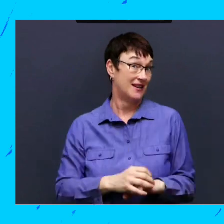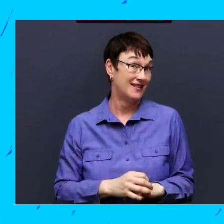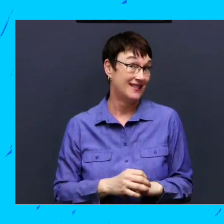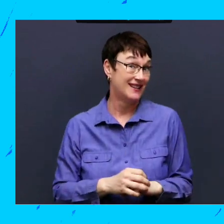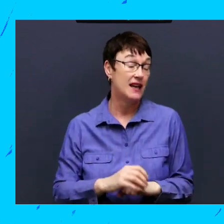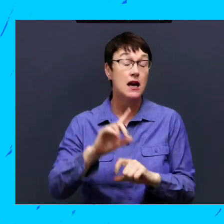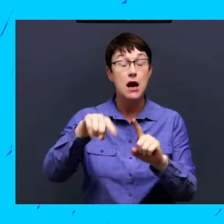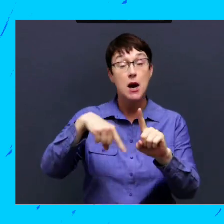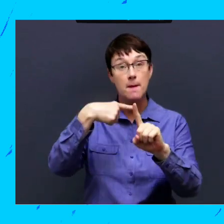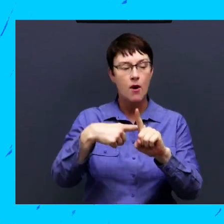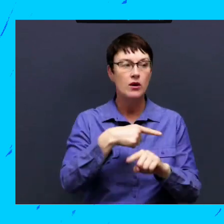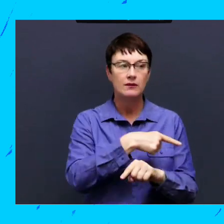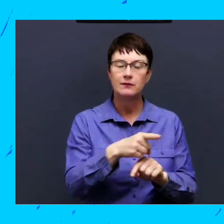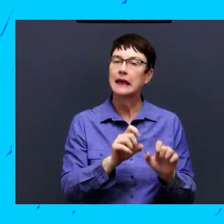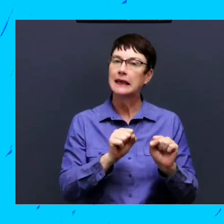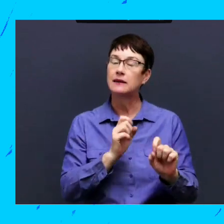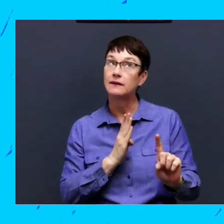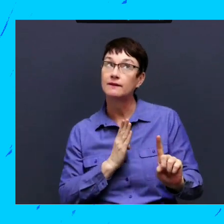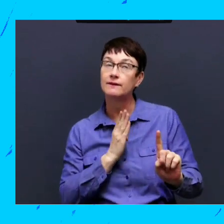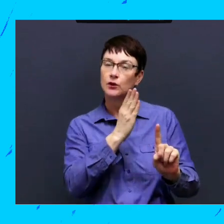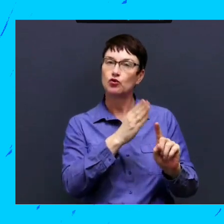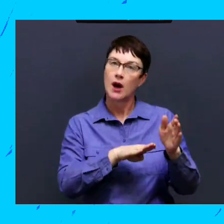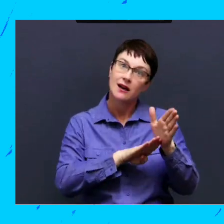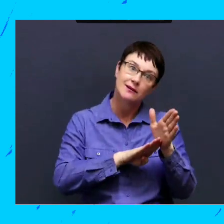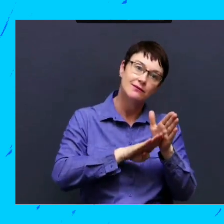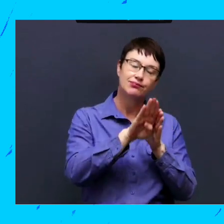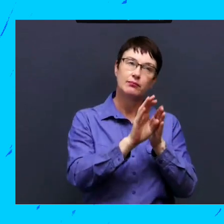potencial. Gracias.